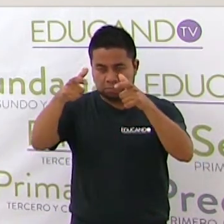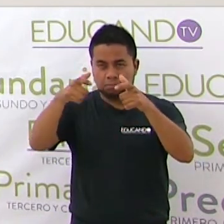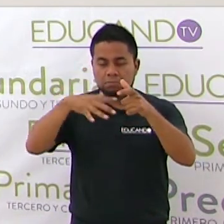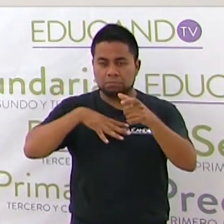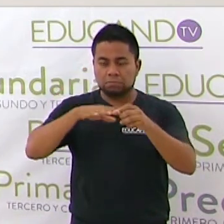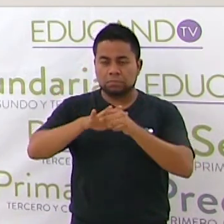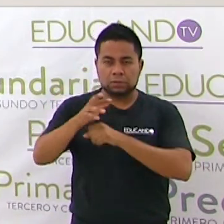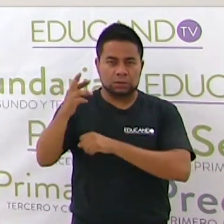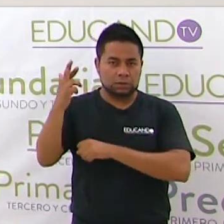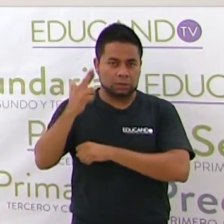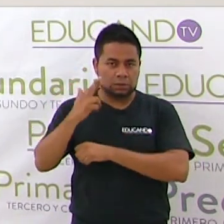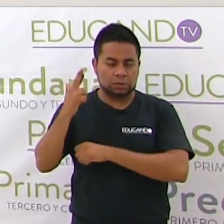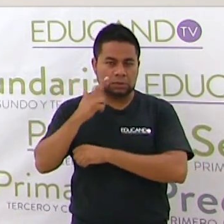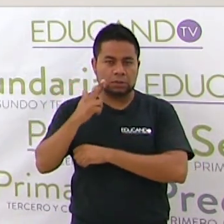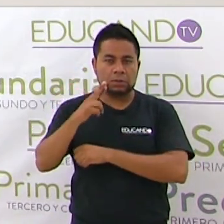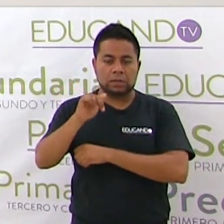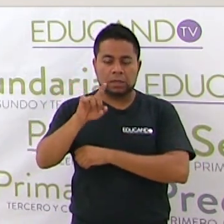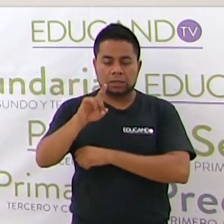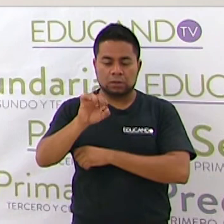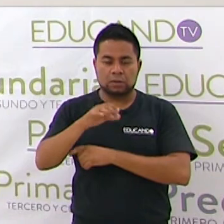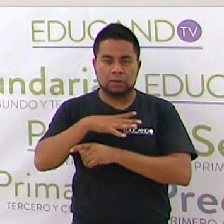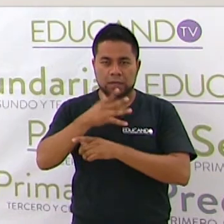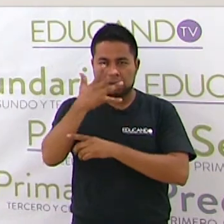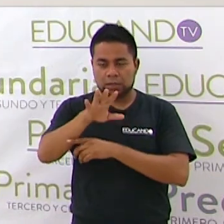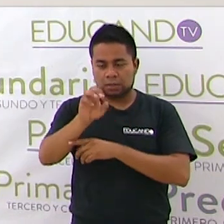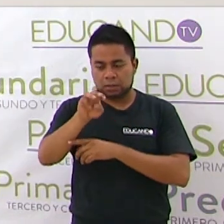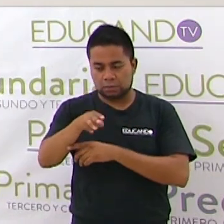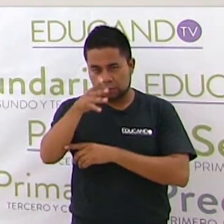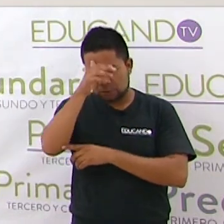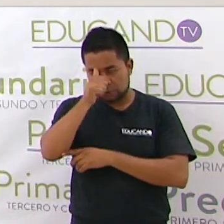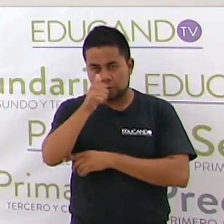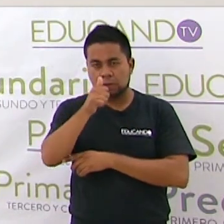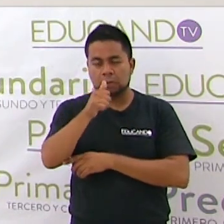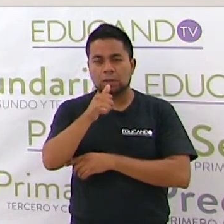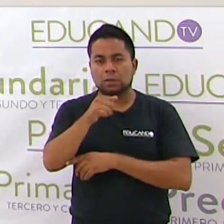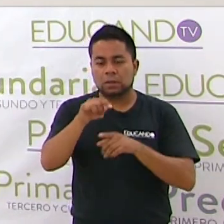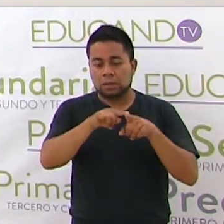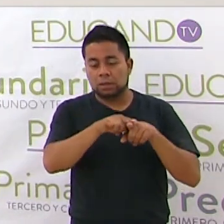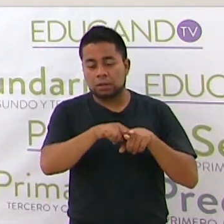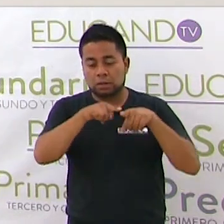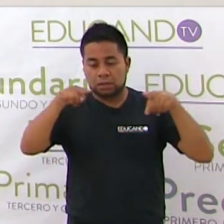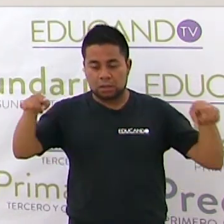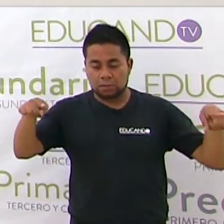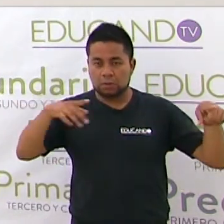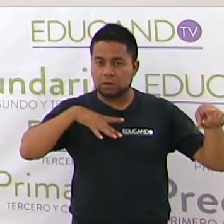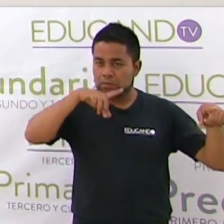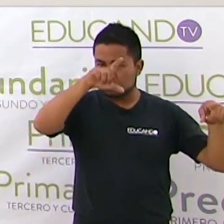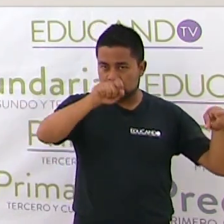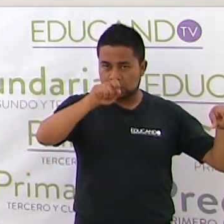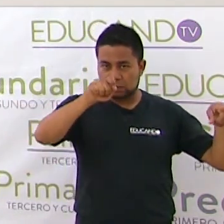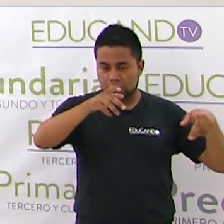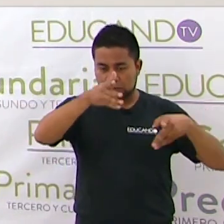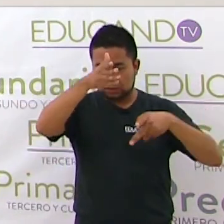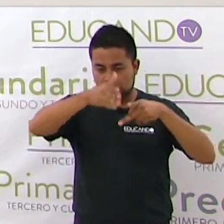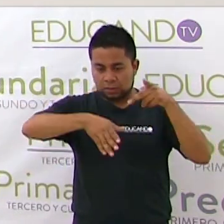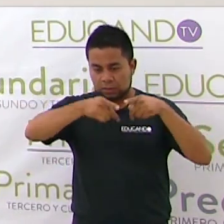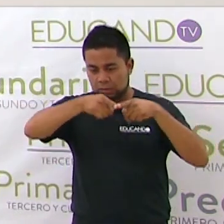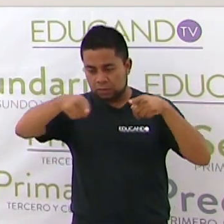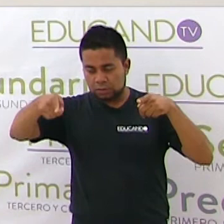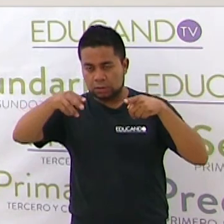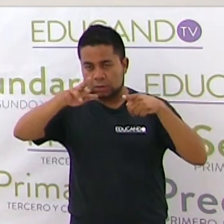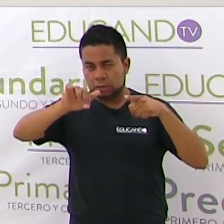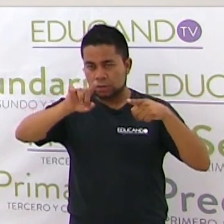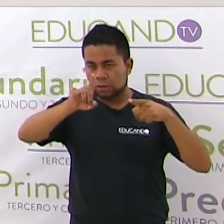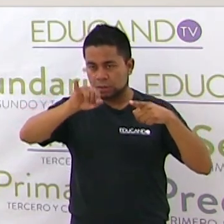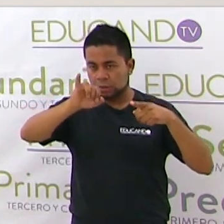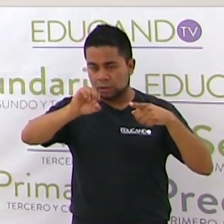radio 10 centímetros también. Dijimos que tiene como diámetro 20 y por supuesto que si